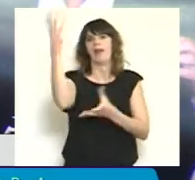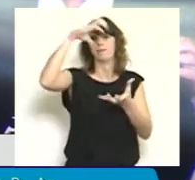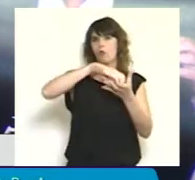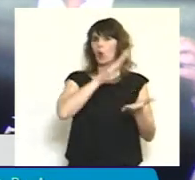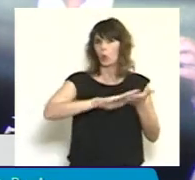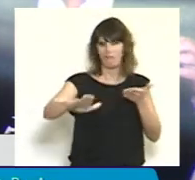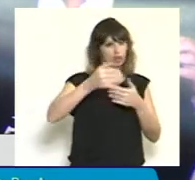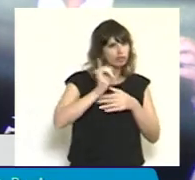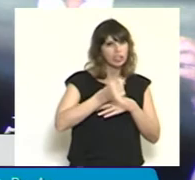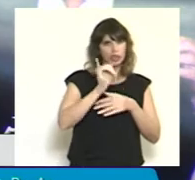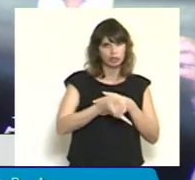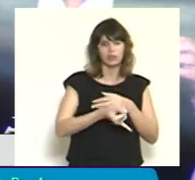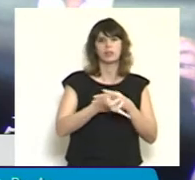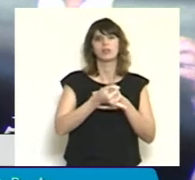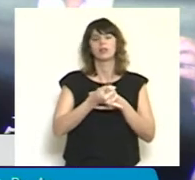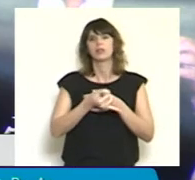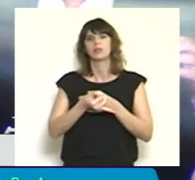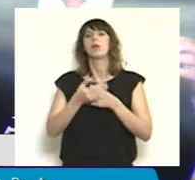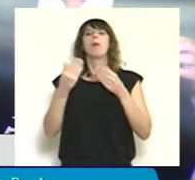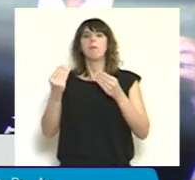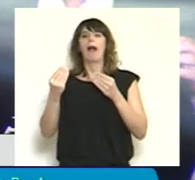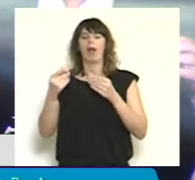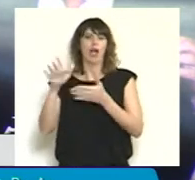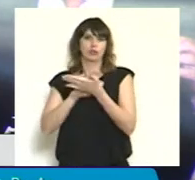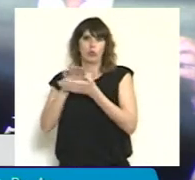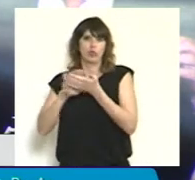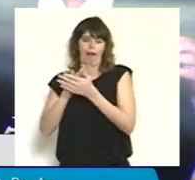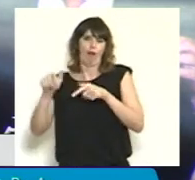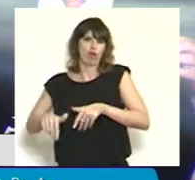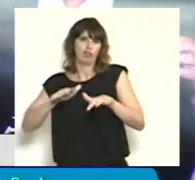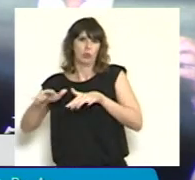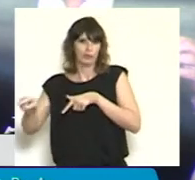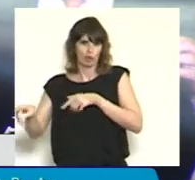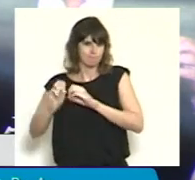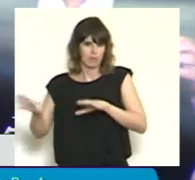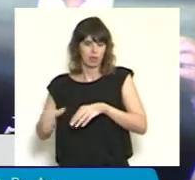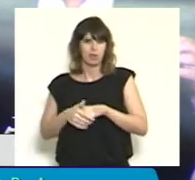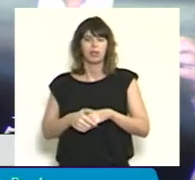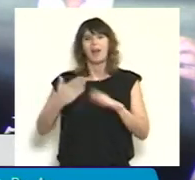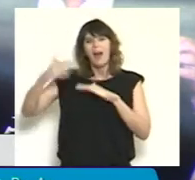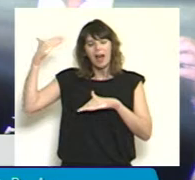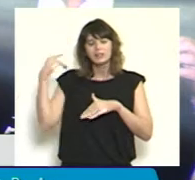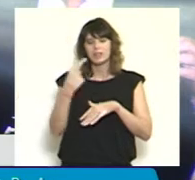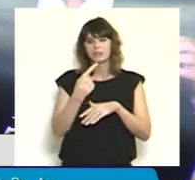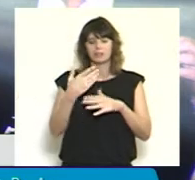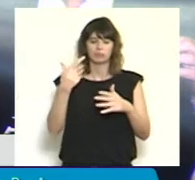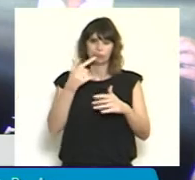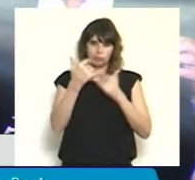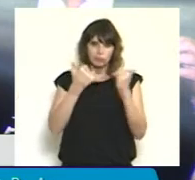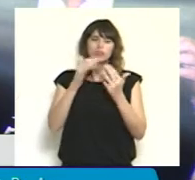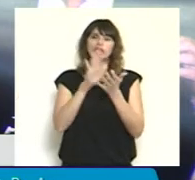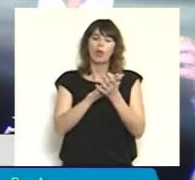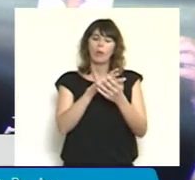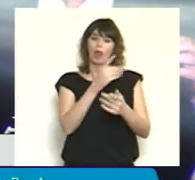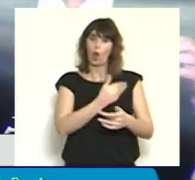que permita superar los condicionamientos vigentes. Hablábamos al principio de la voluntad política del Gobierno